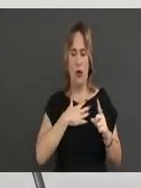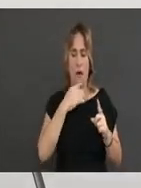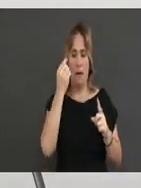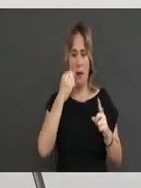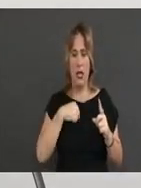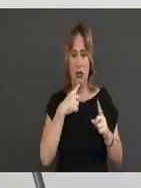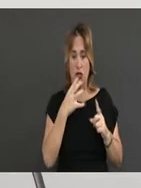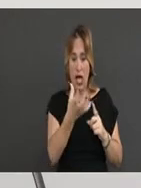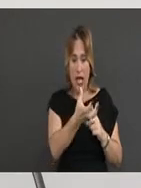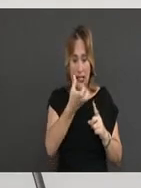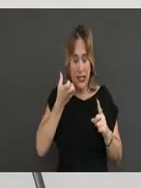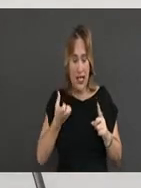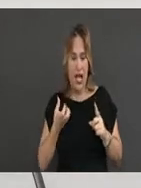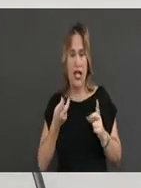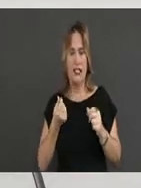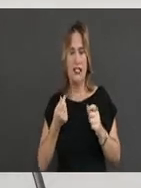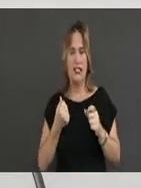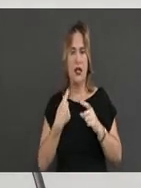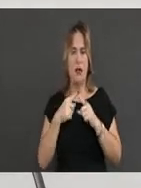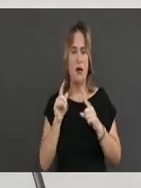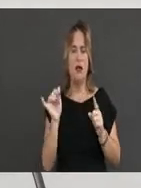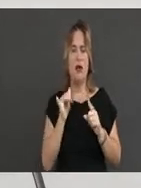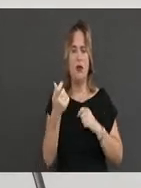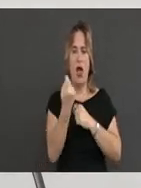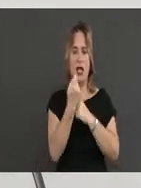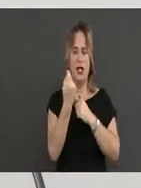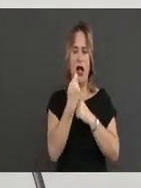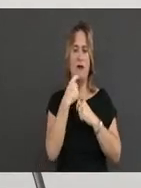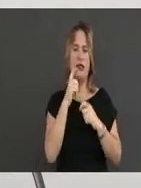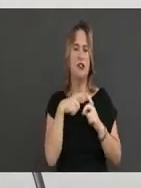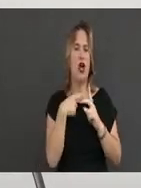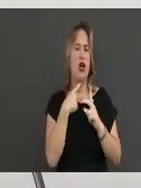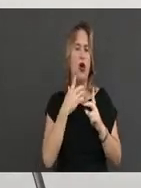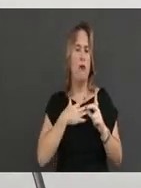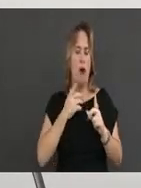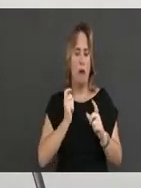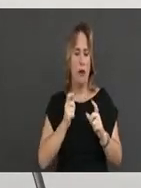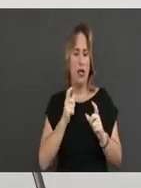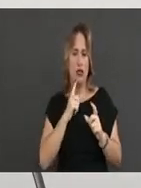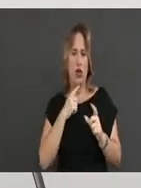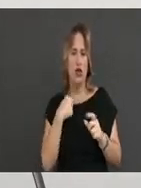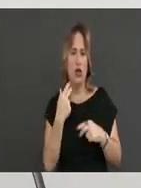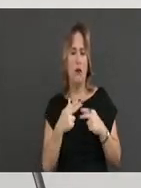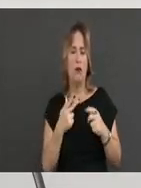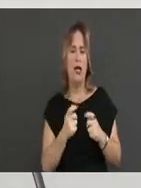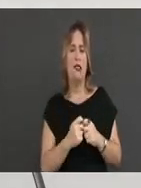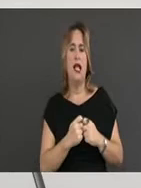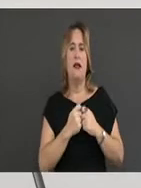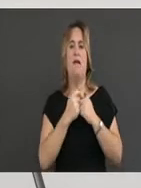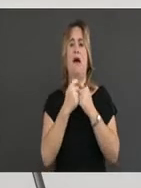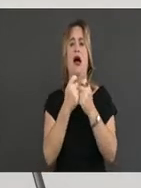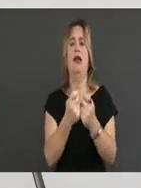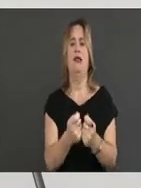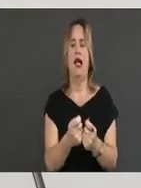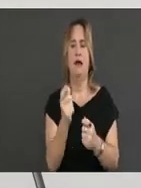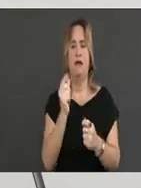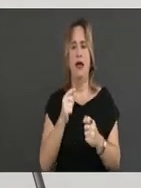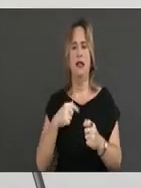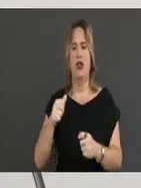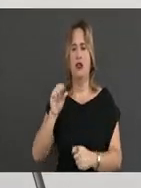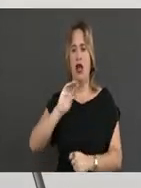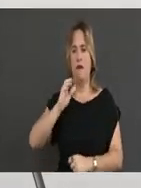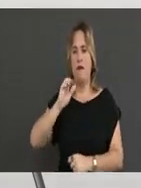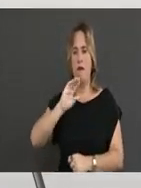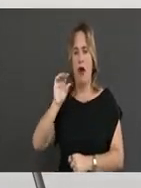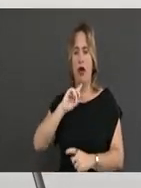una extracción de caja extra, pero también la capacitación de los clientes que van a dar el servicio de agente bancario. O